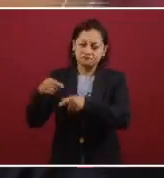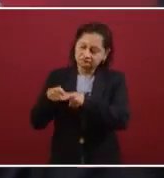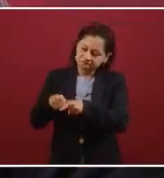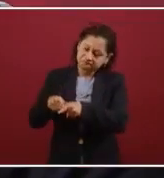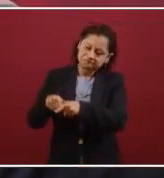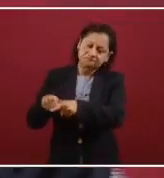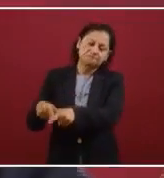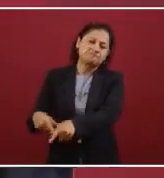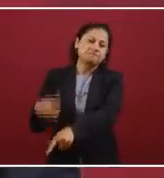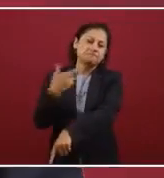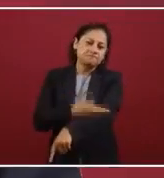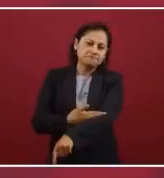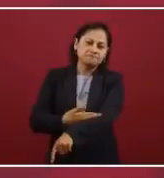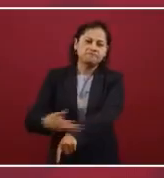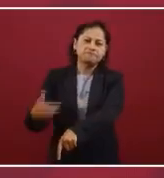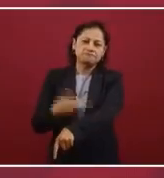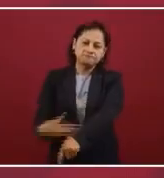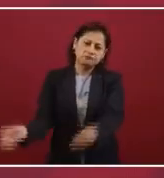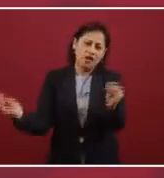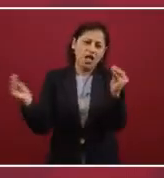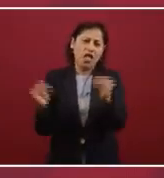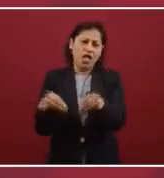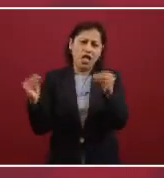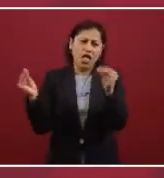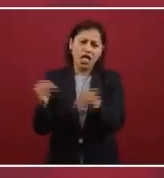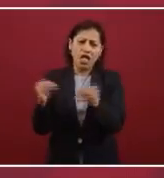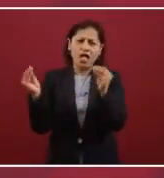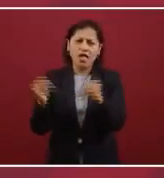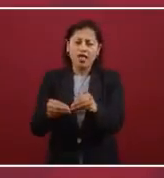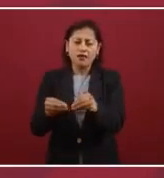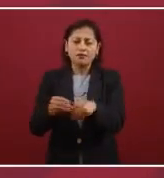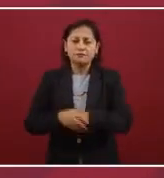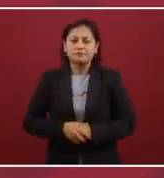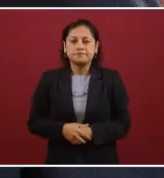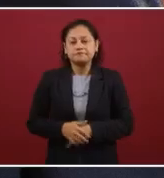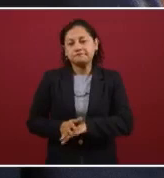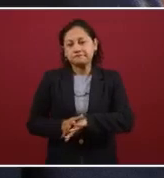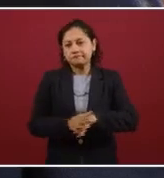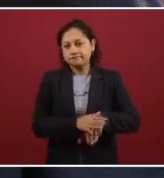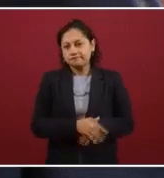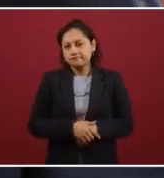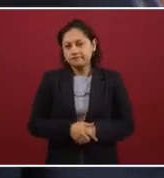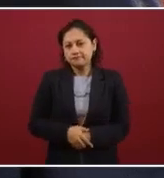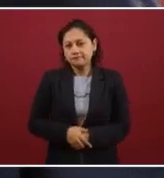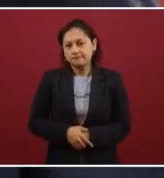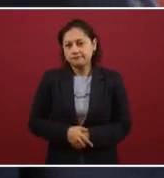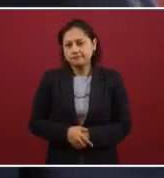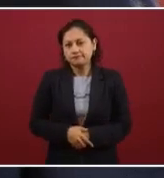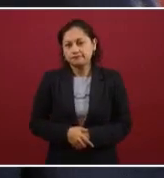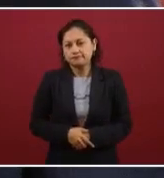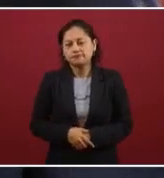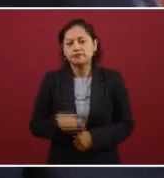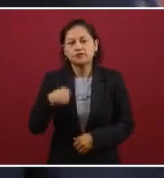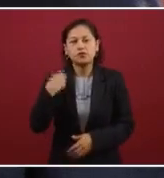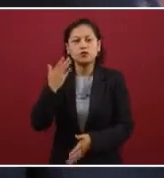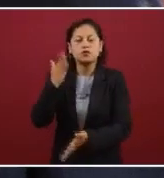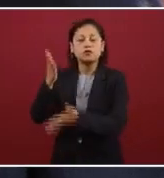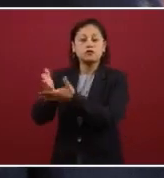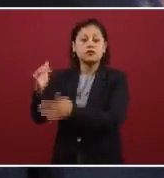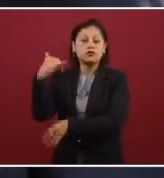Se van a pleito. Ahora que estuve también allá en la península de